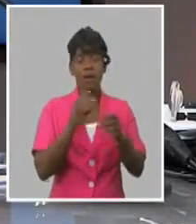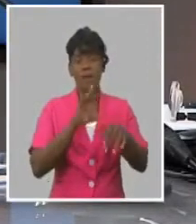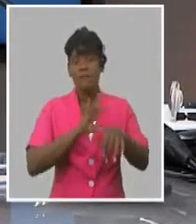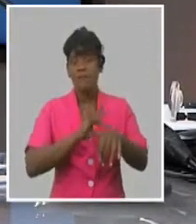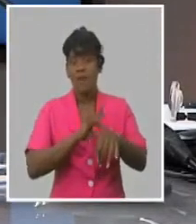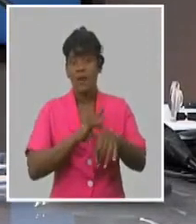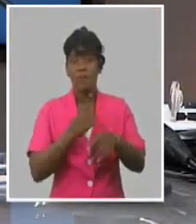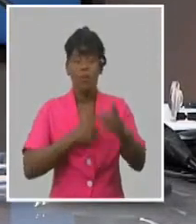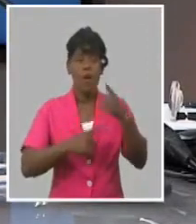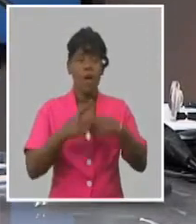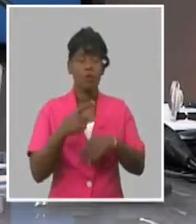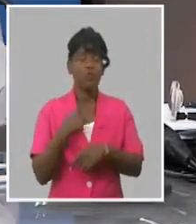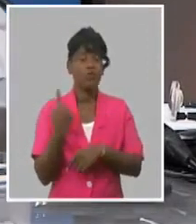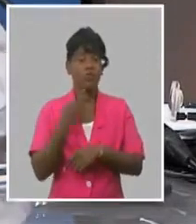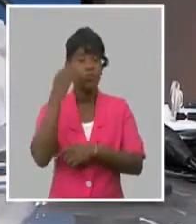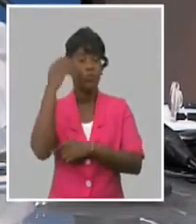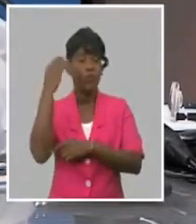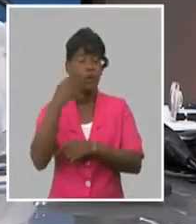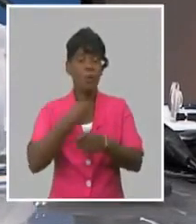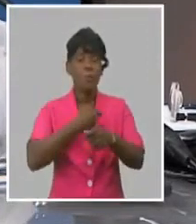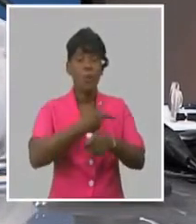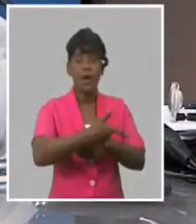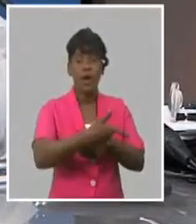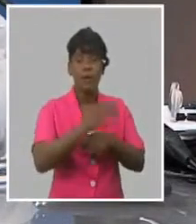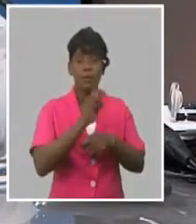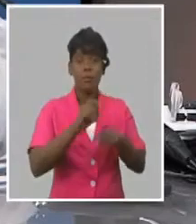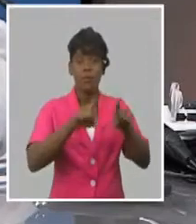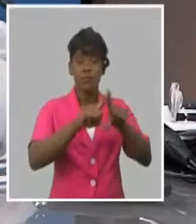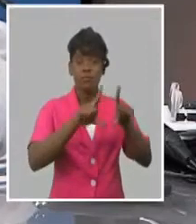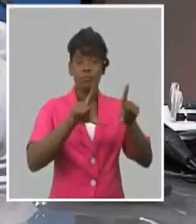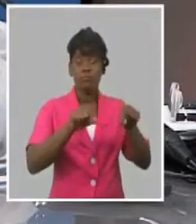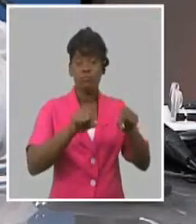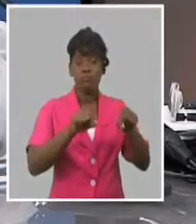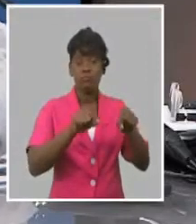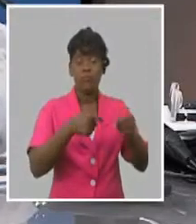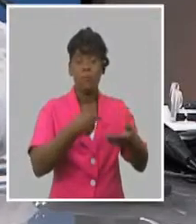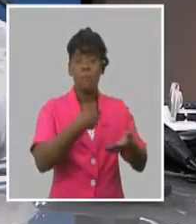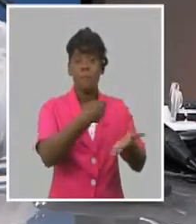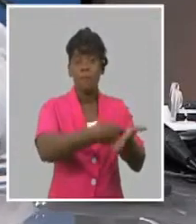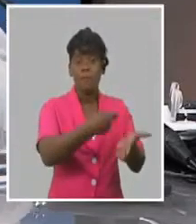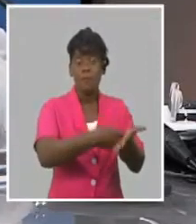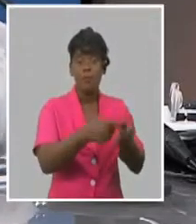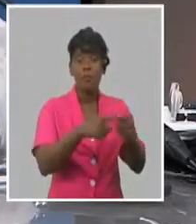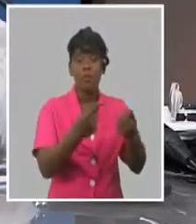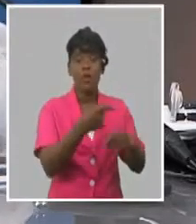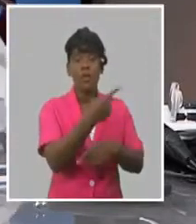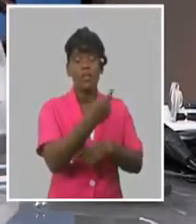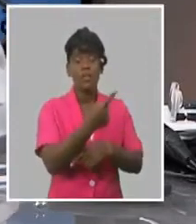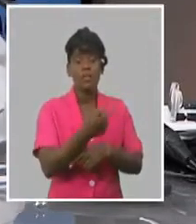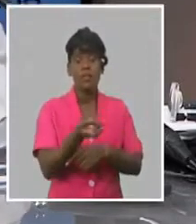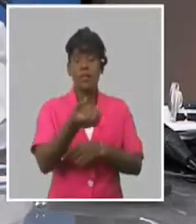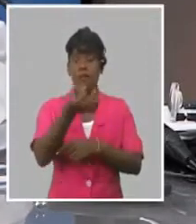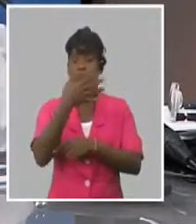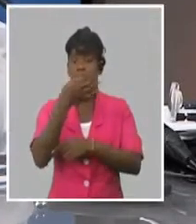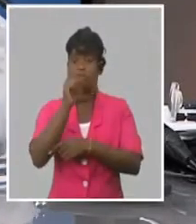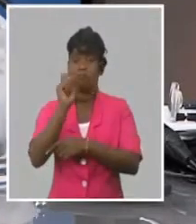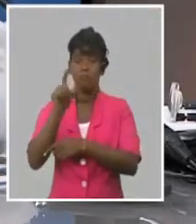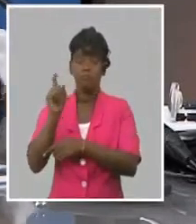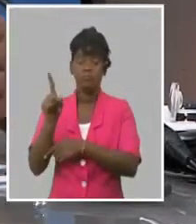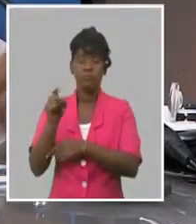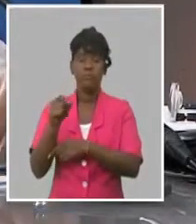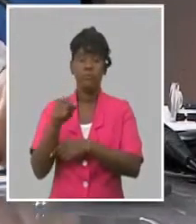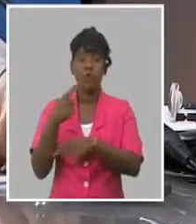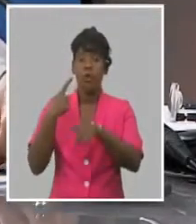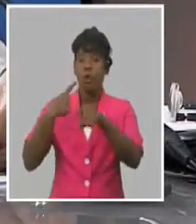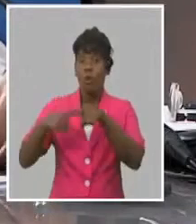nuestro. Y todas las gratuidades no son malas. La salud, la educación, todo lo